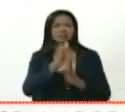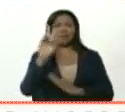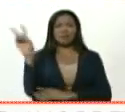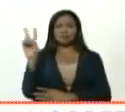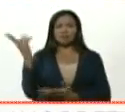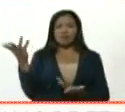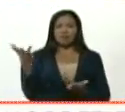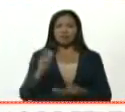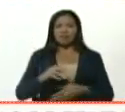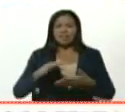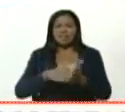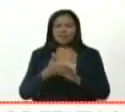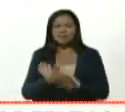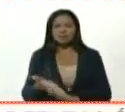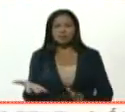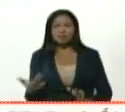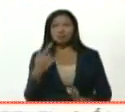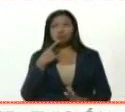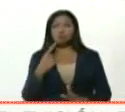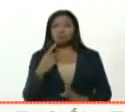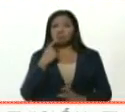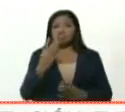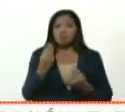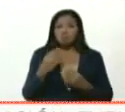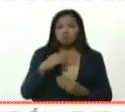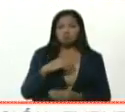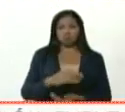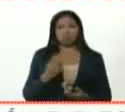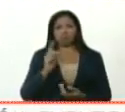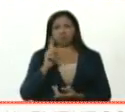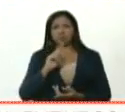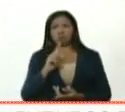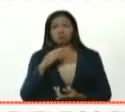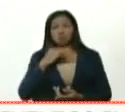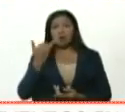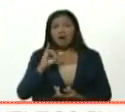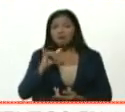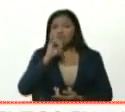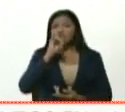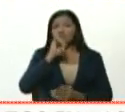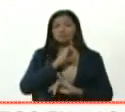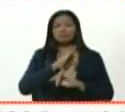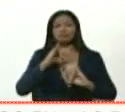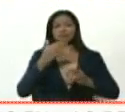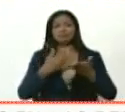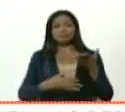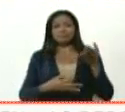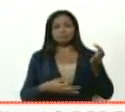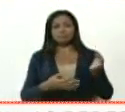Venezuela? No estoy exagerando, tengo información de primera mano.